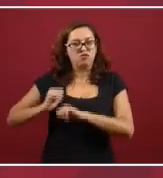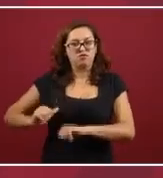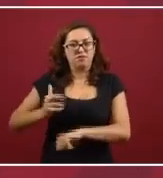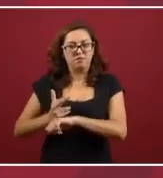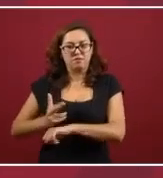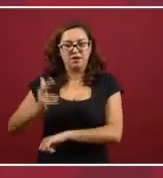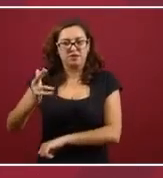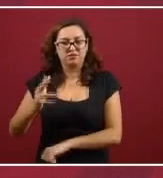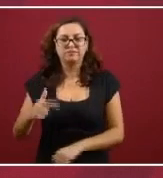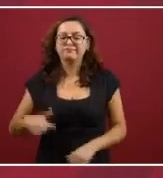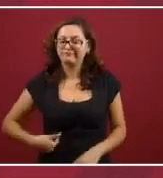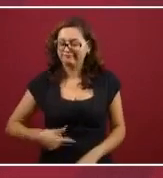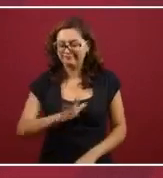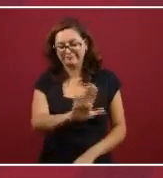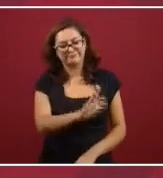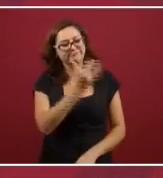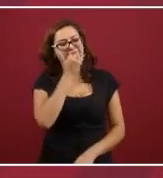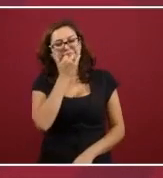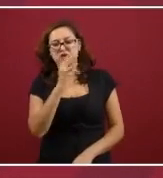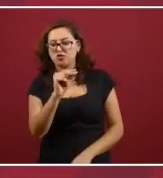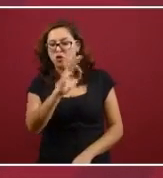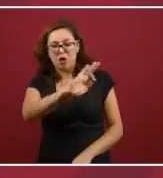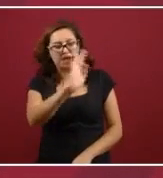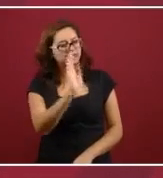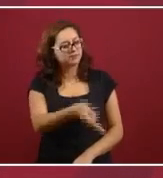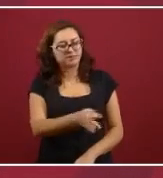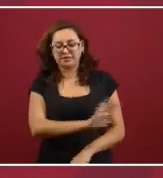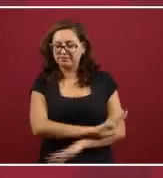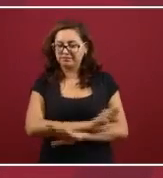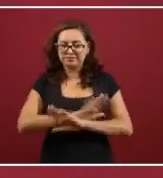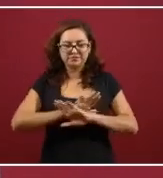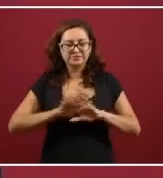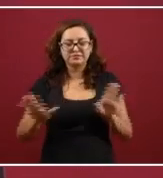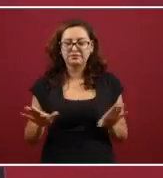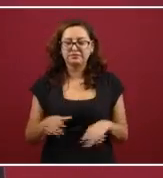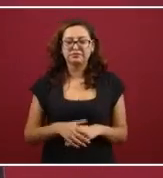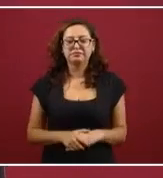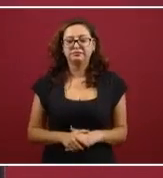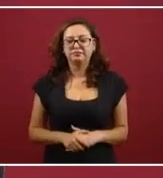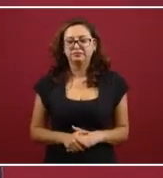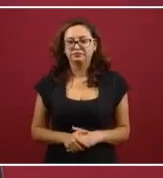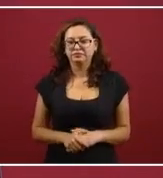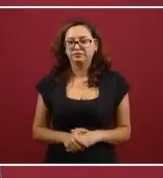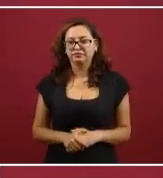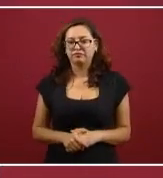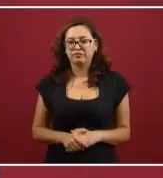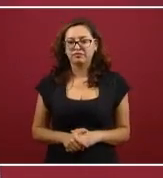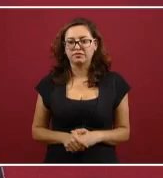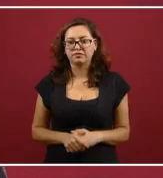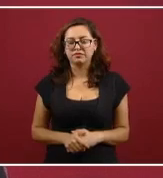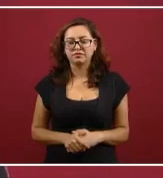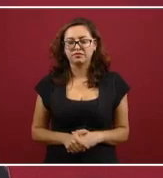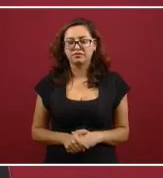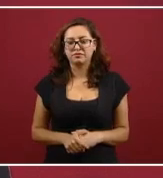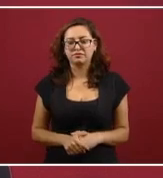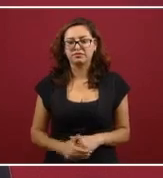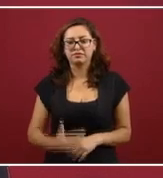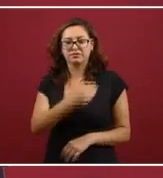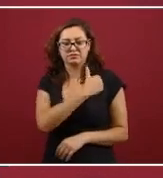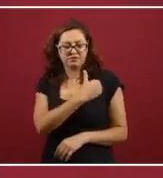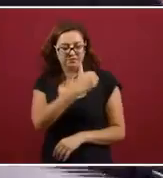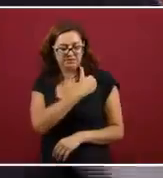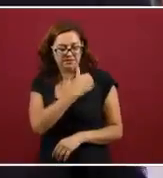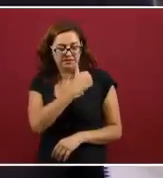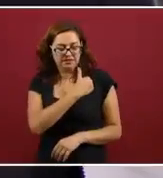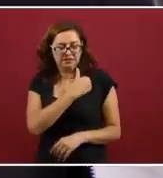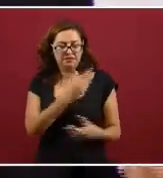Y no acepté. Me dieron el nombramiento. Yo creo que tardé como 6 horas y